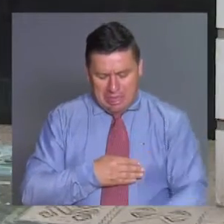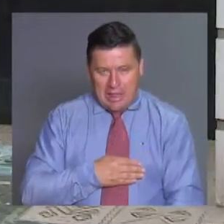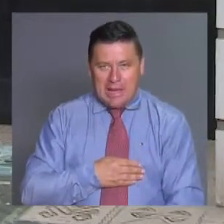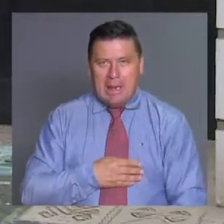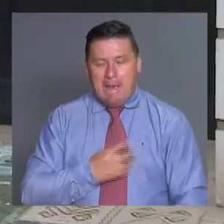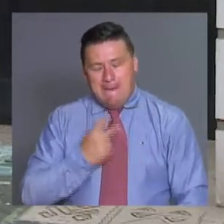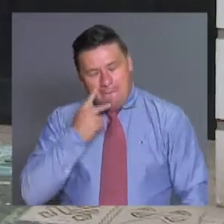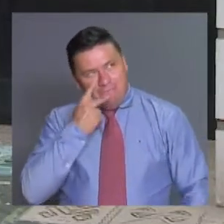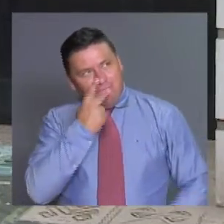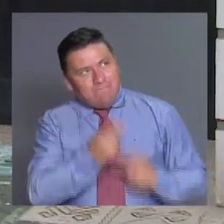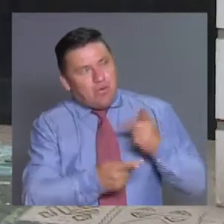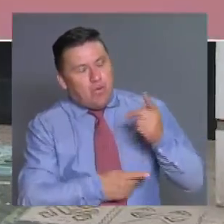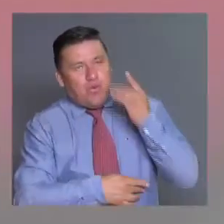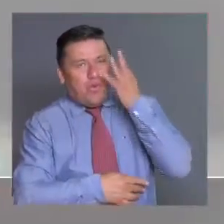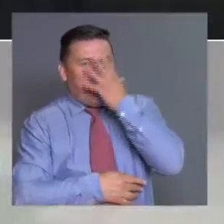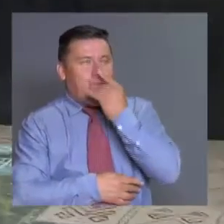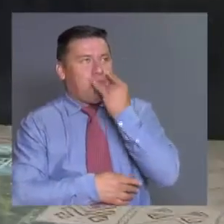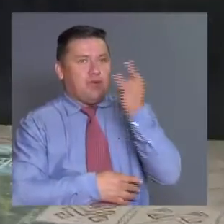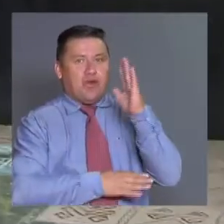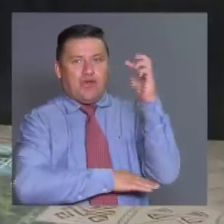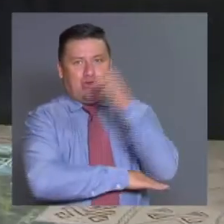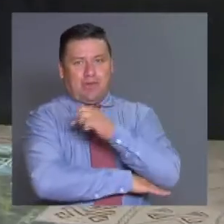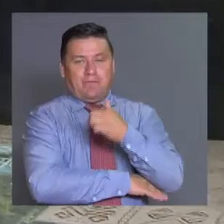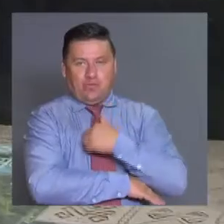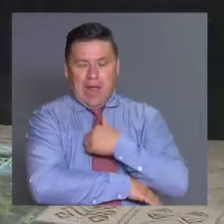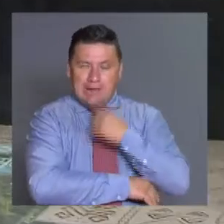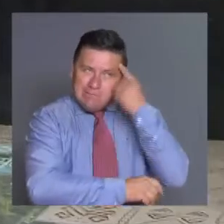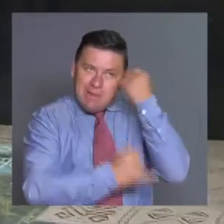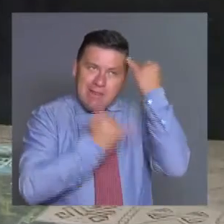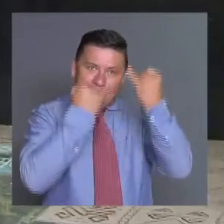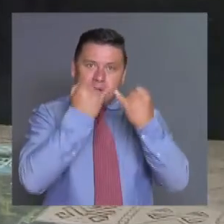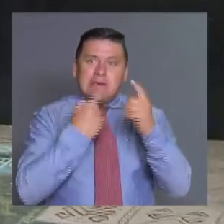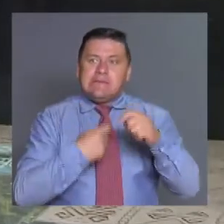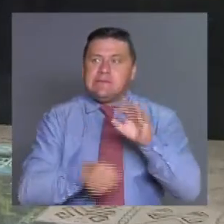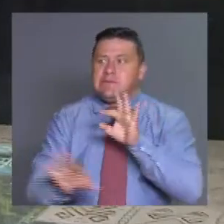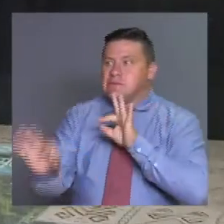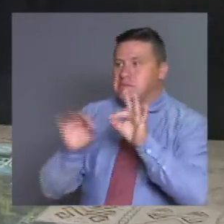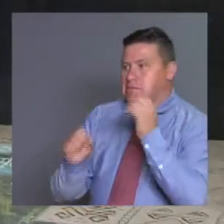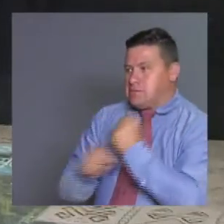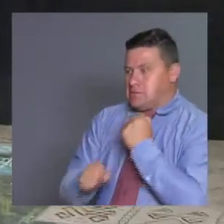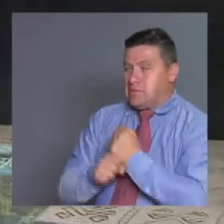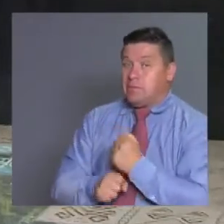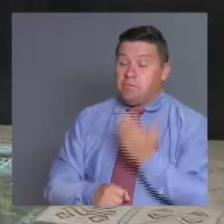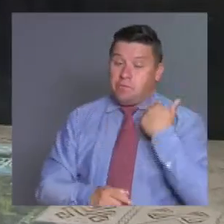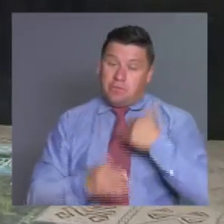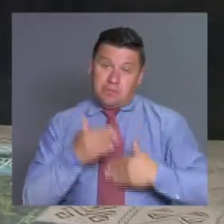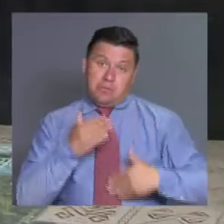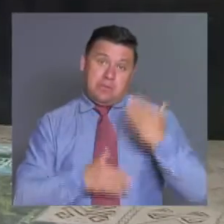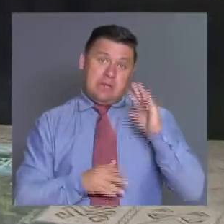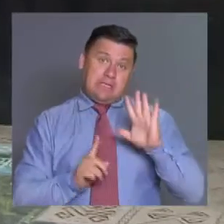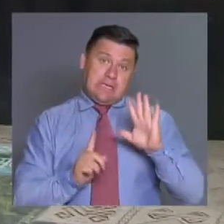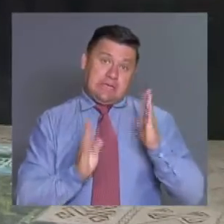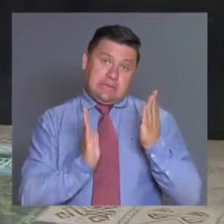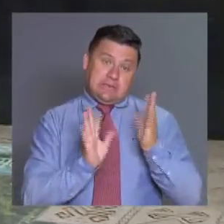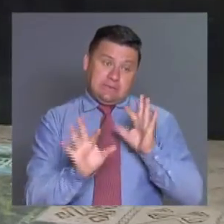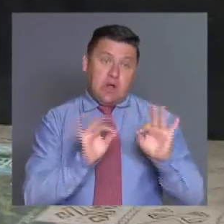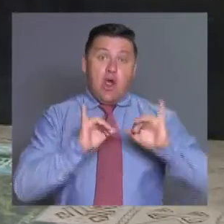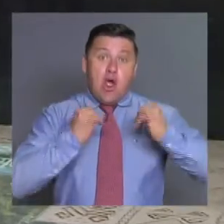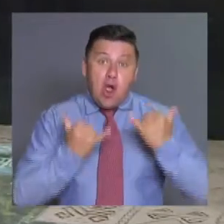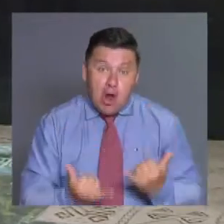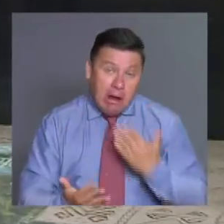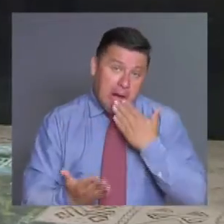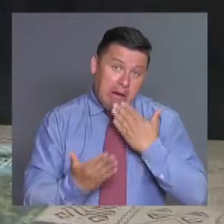visitada aquí en el departamento del putumayo lo que busco fue generar empleo inicialmente empezamos con 6 empleos hoy